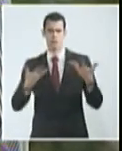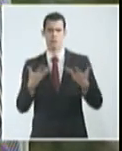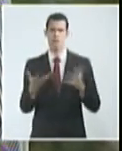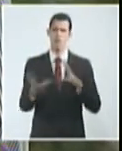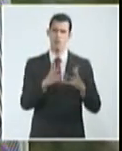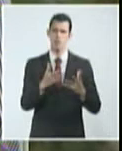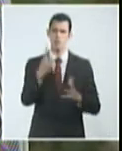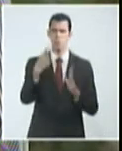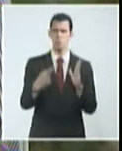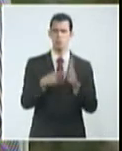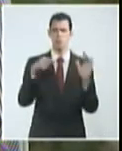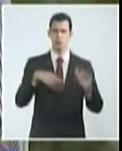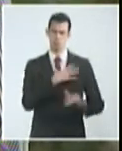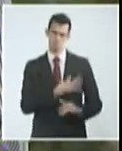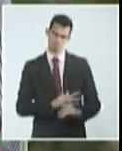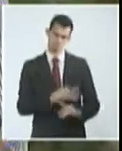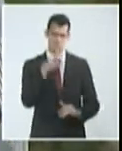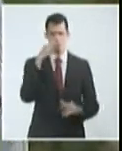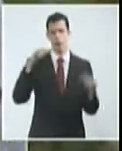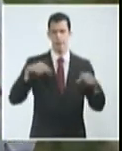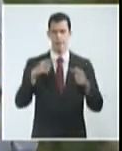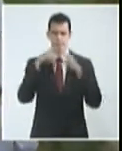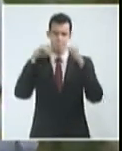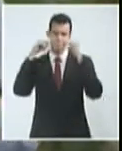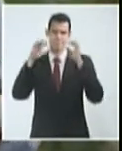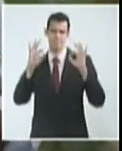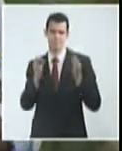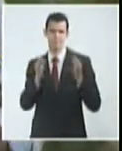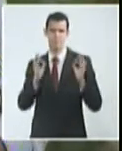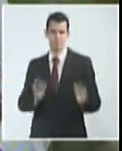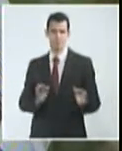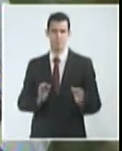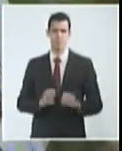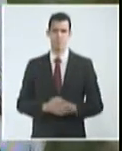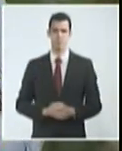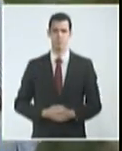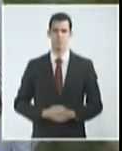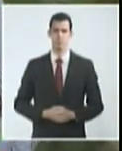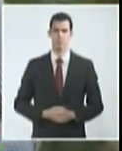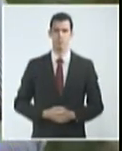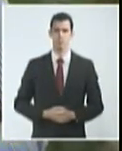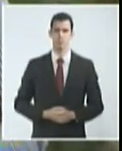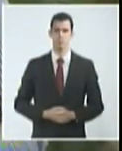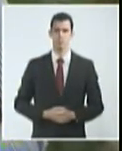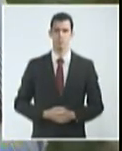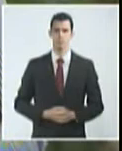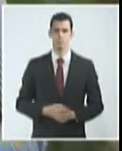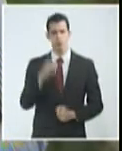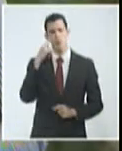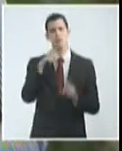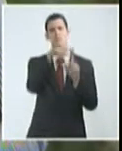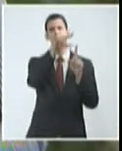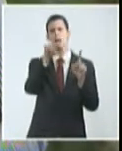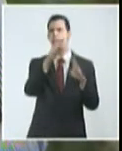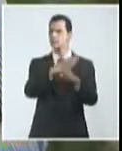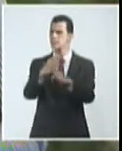con seguridad. Estos temas en que hemos estado relacionando economía, turismo,